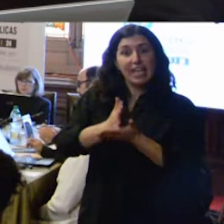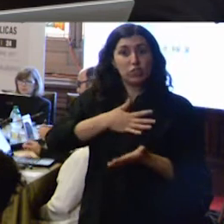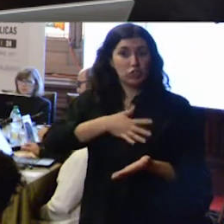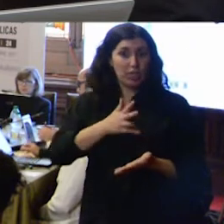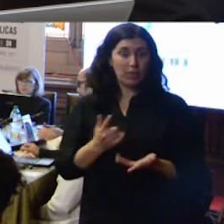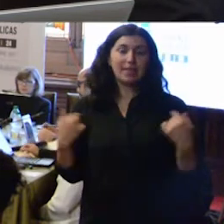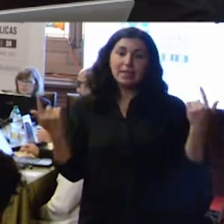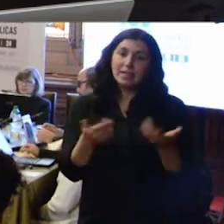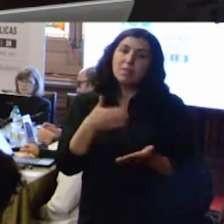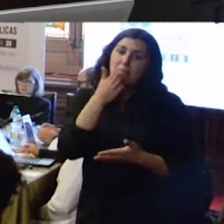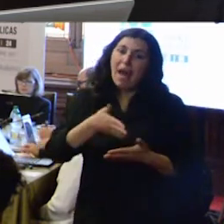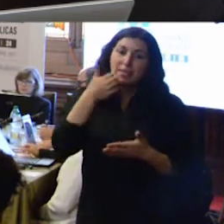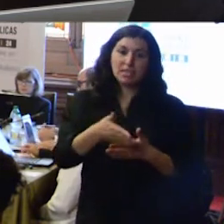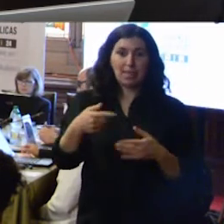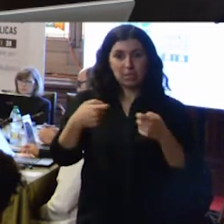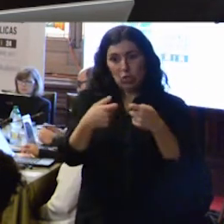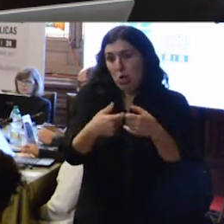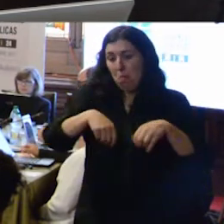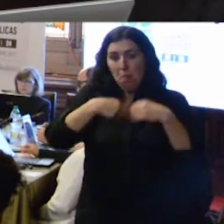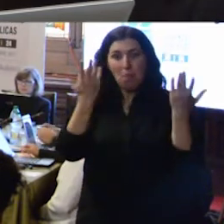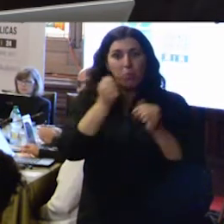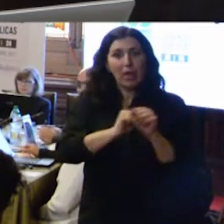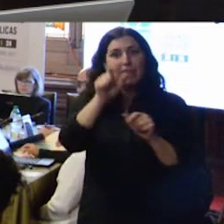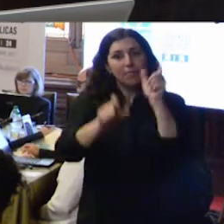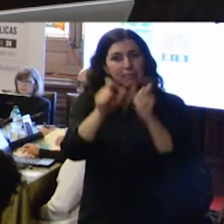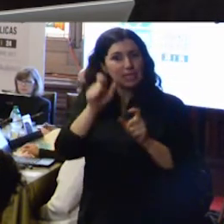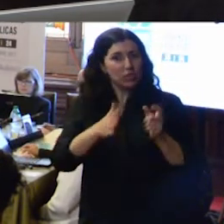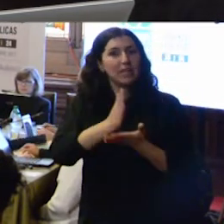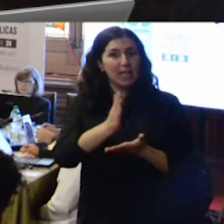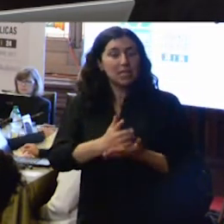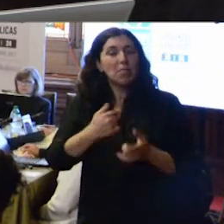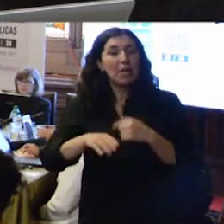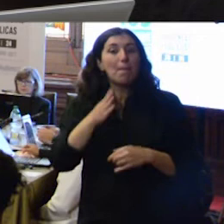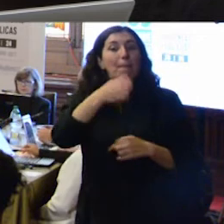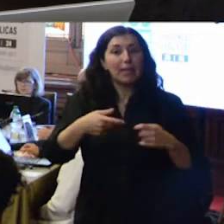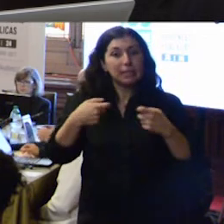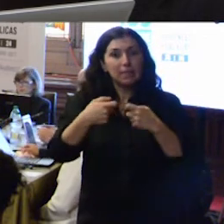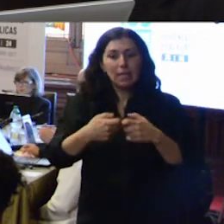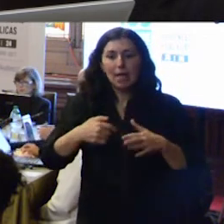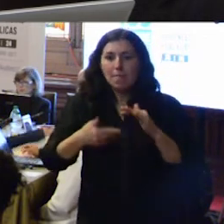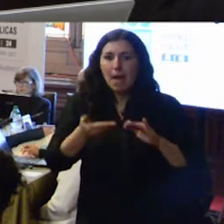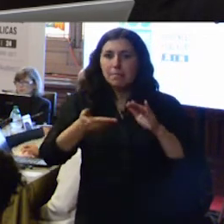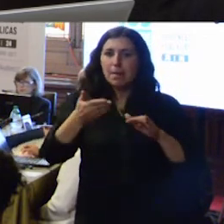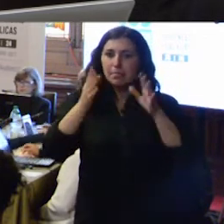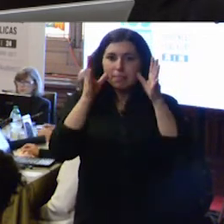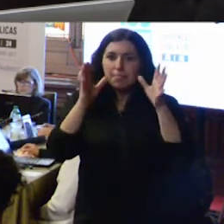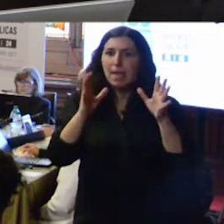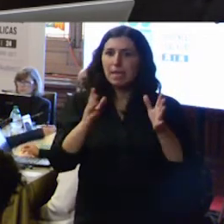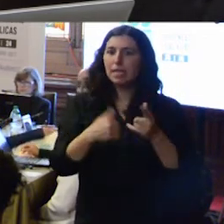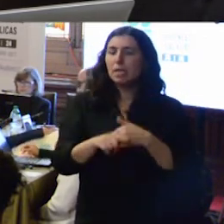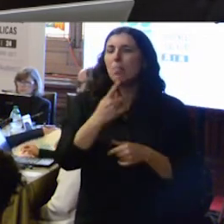derecho, el de participación, en el que cada día se incrementan los riesgos. Son muchos los casos y ejemplos de